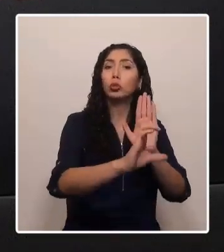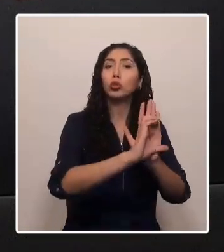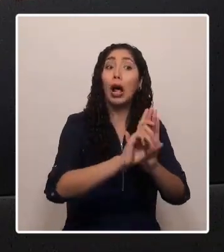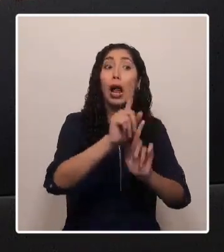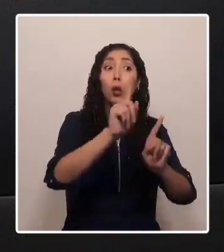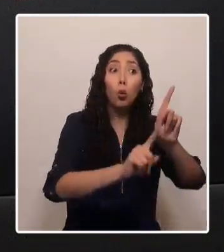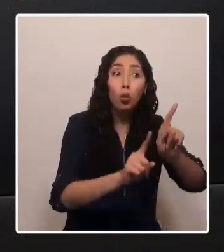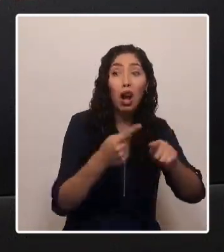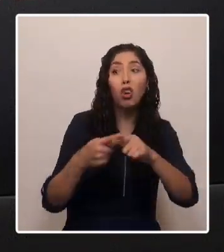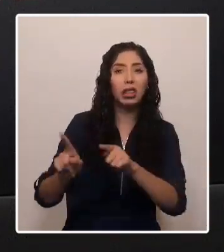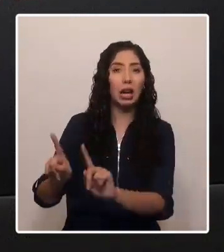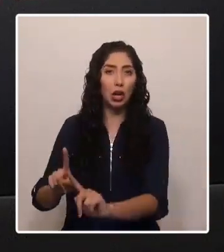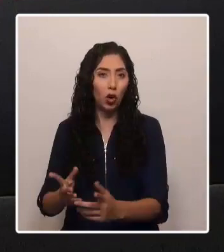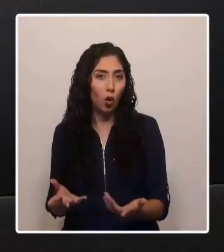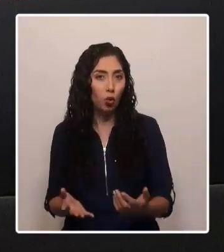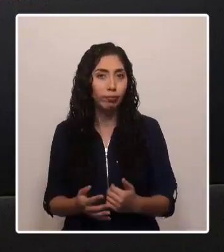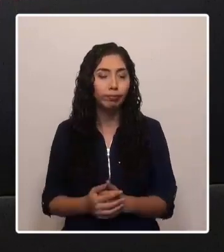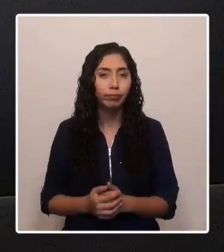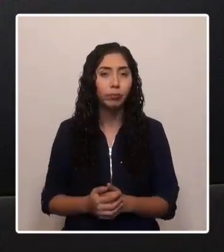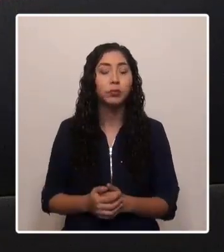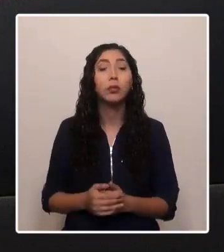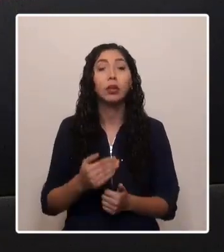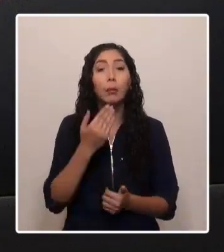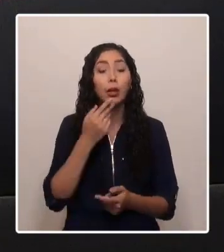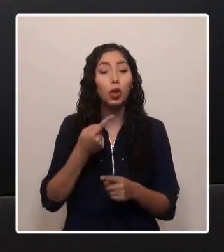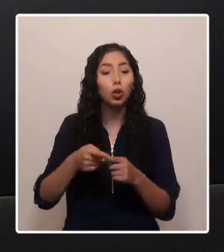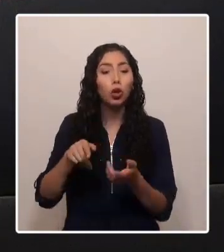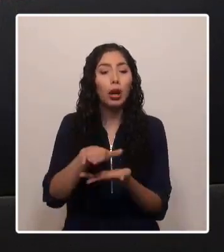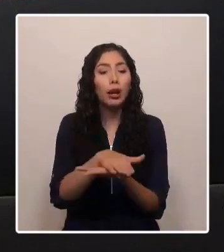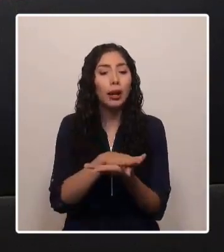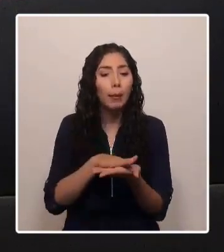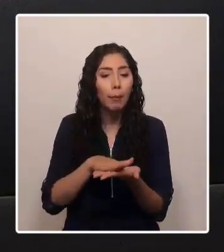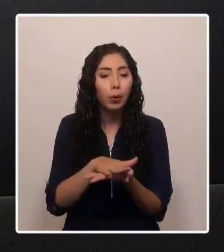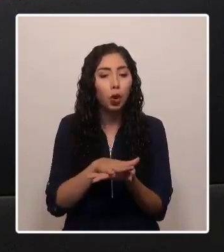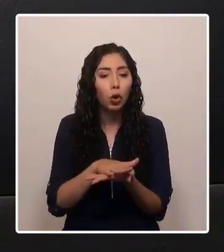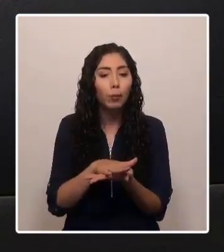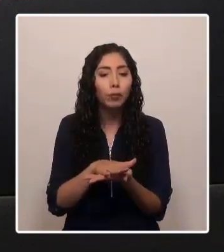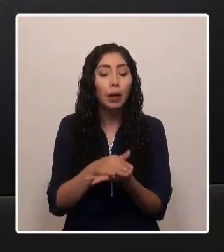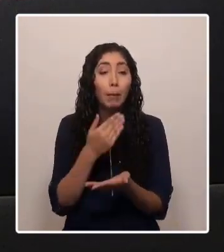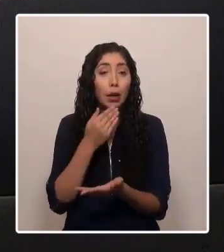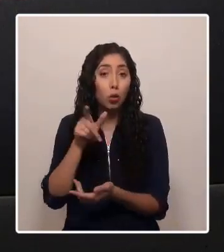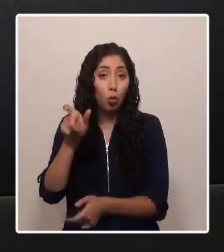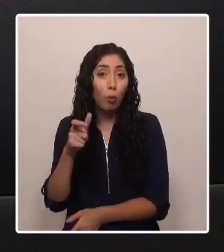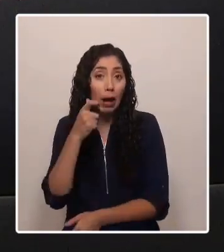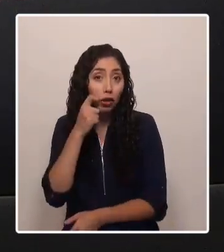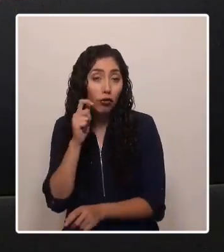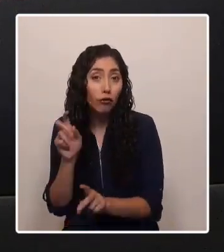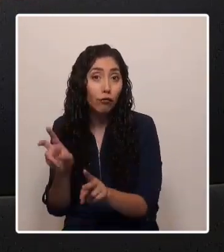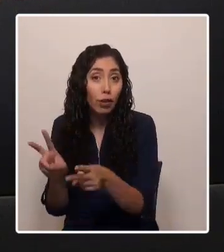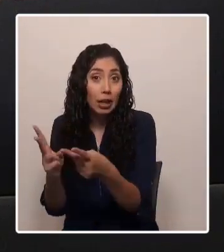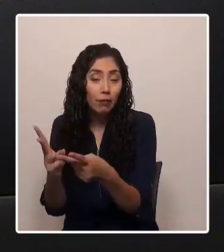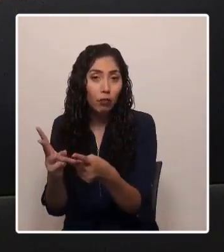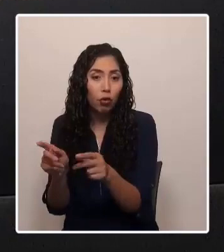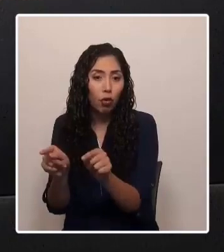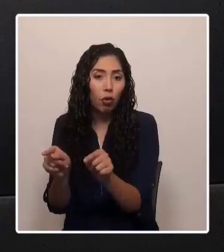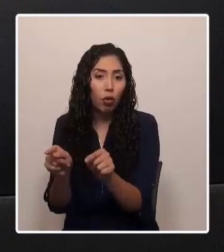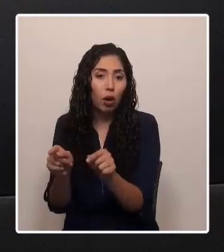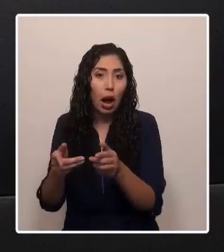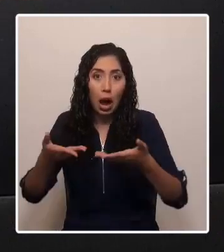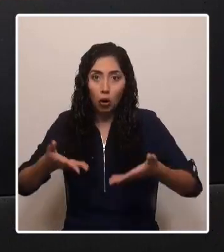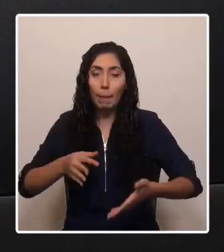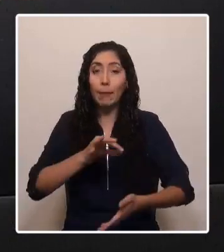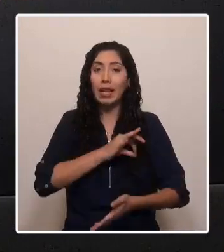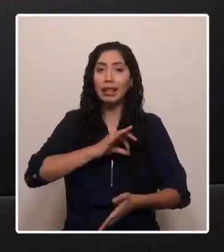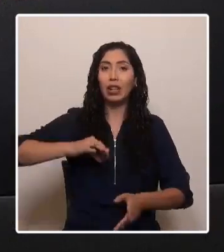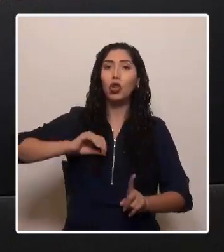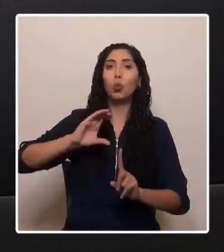otras o consagrando, otro ejemplo, en calidad de tesoro humano vivo, cuando en la actualidad este es un reconocimiento que otorga el Ministerio de